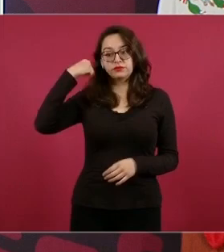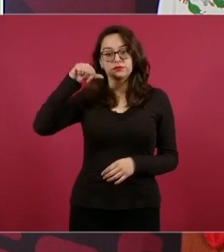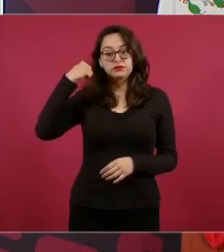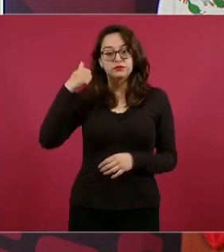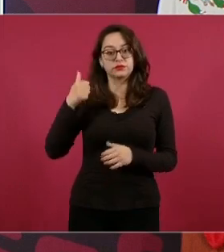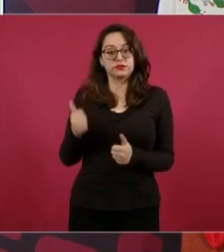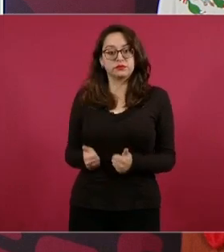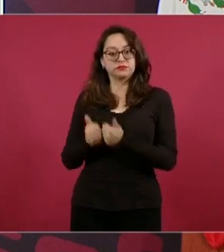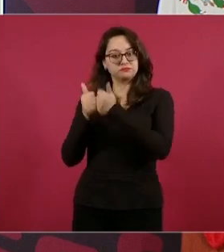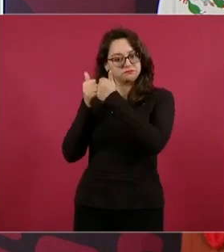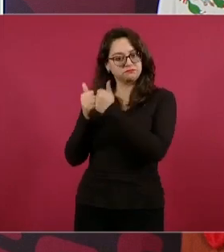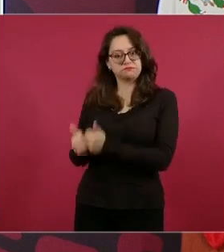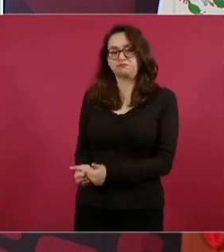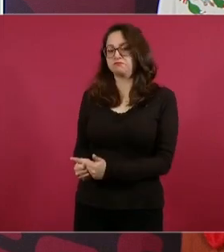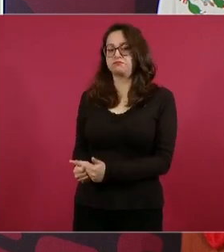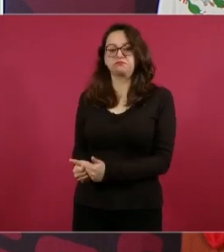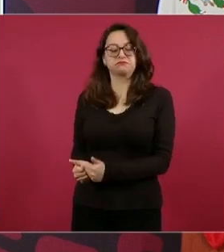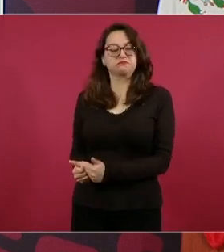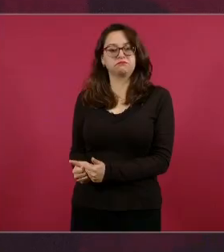establecer